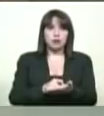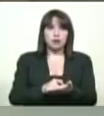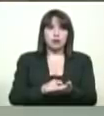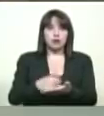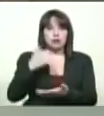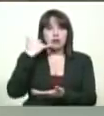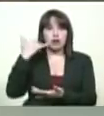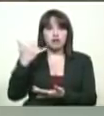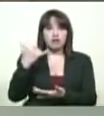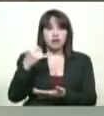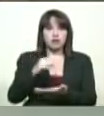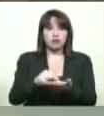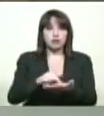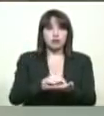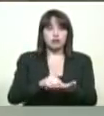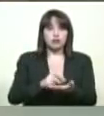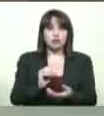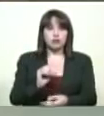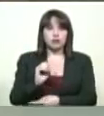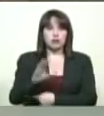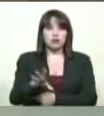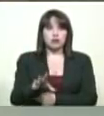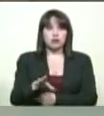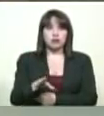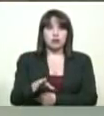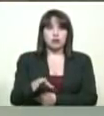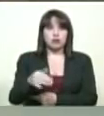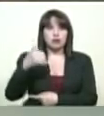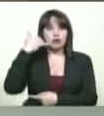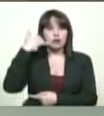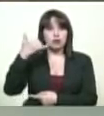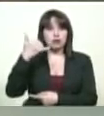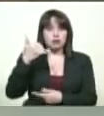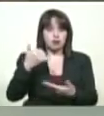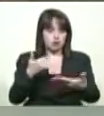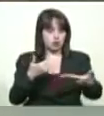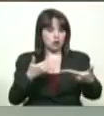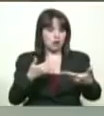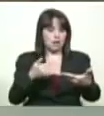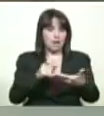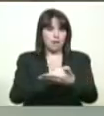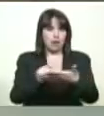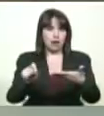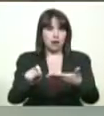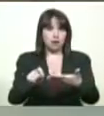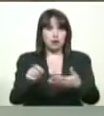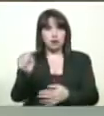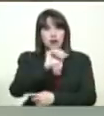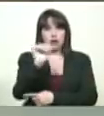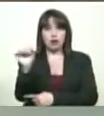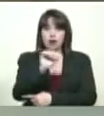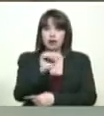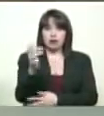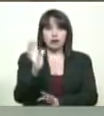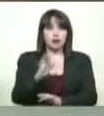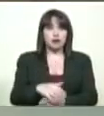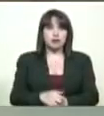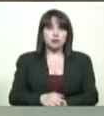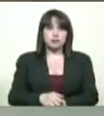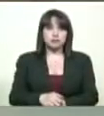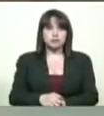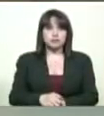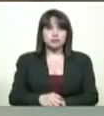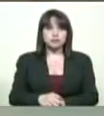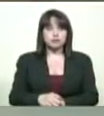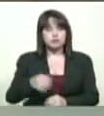el telefonito y le suena el telefonito el taxista ptp pago y hace la carrera nuestro pueblo